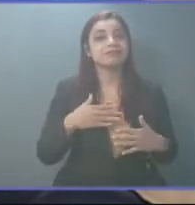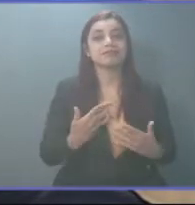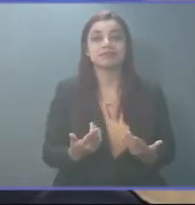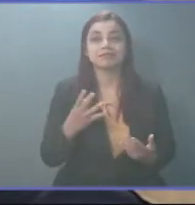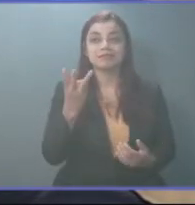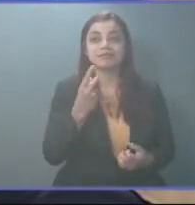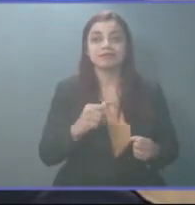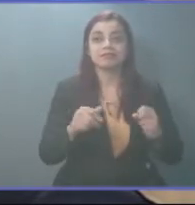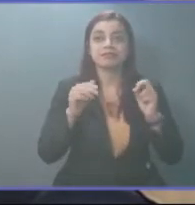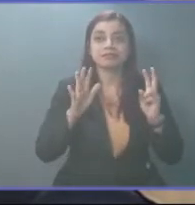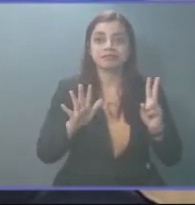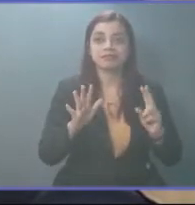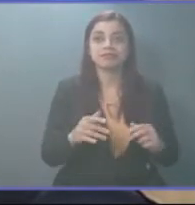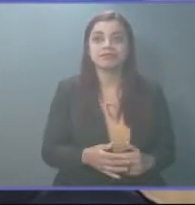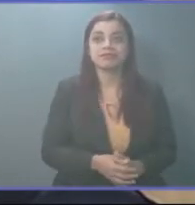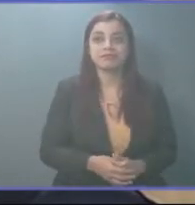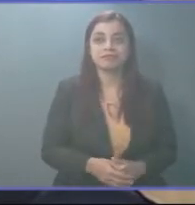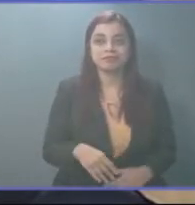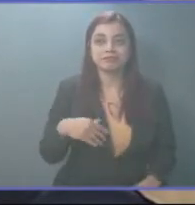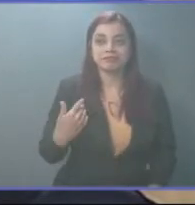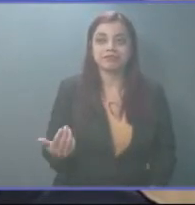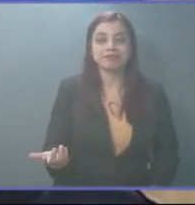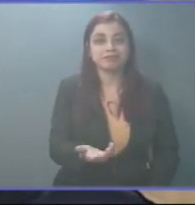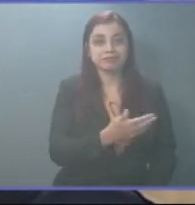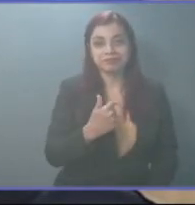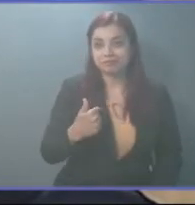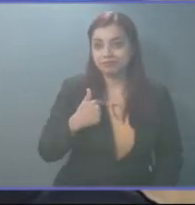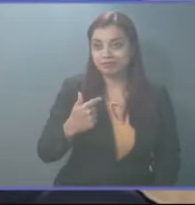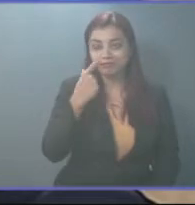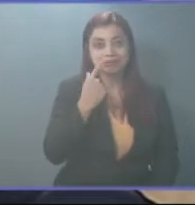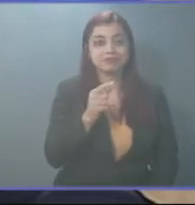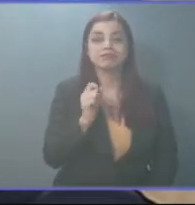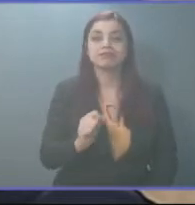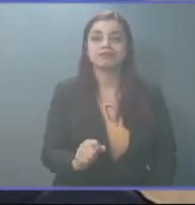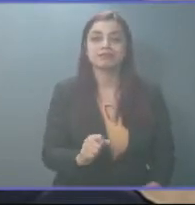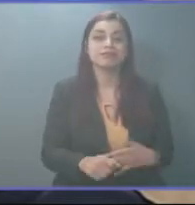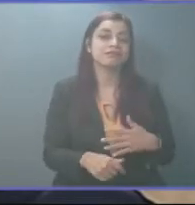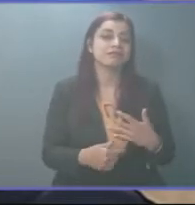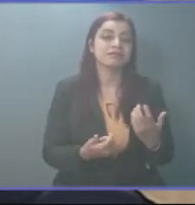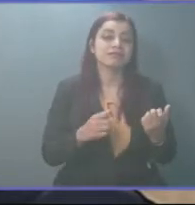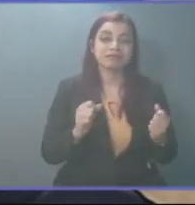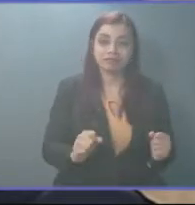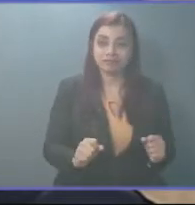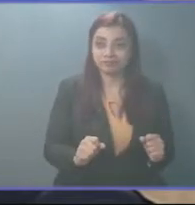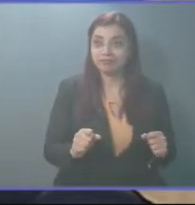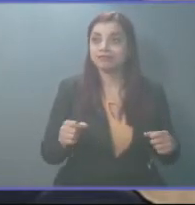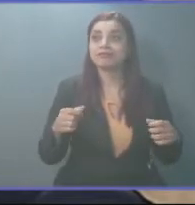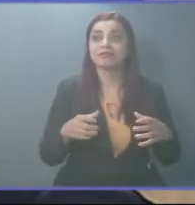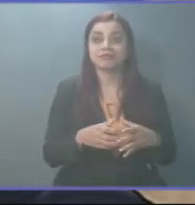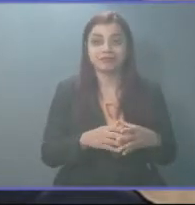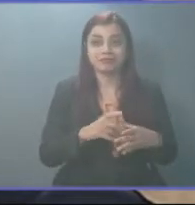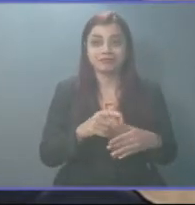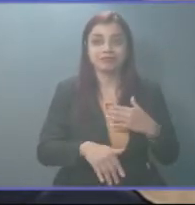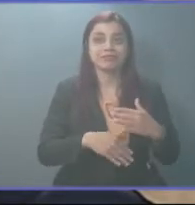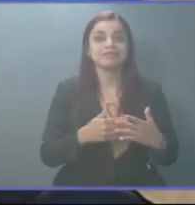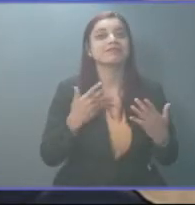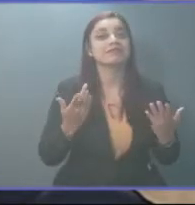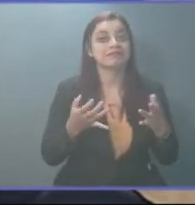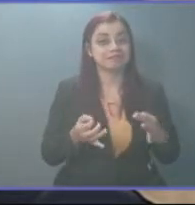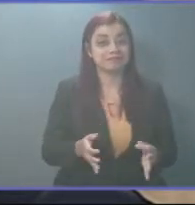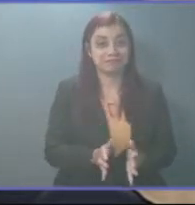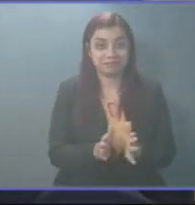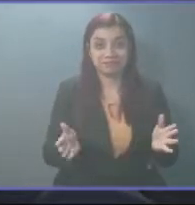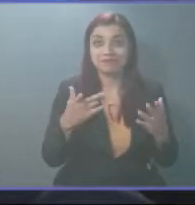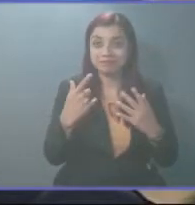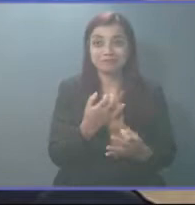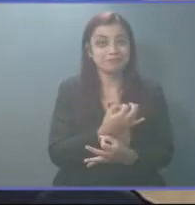7. Artículo 49, relativo a acceso a la salud, en el sentido de no generalizar la